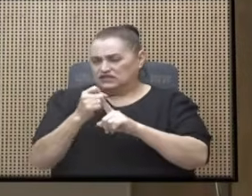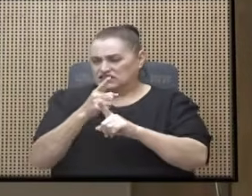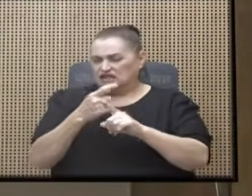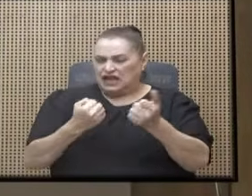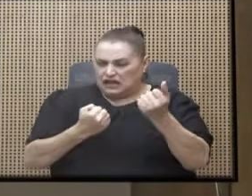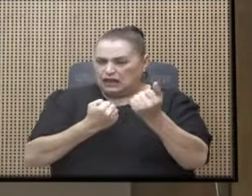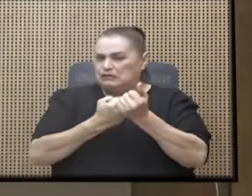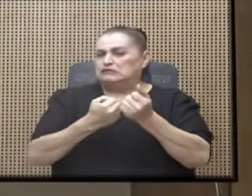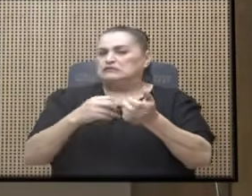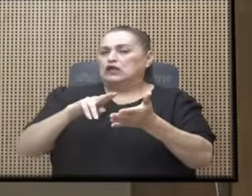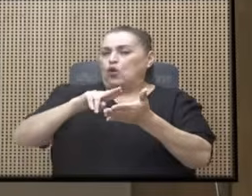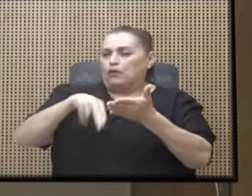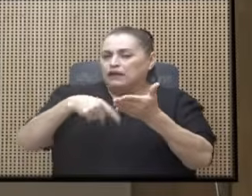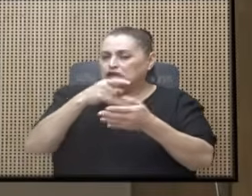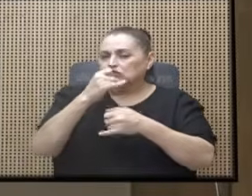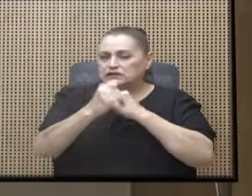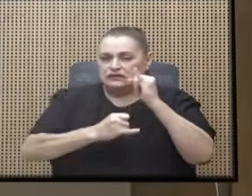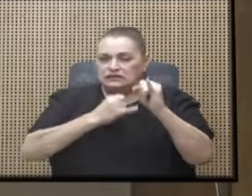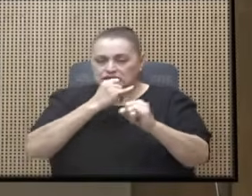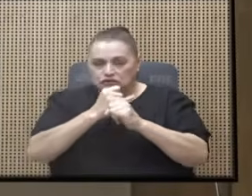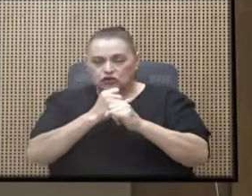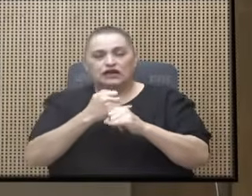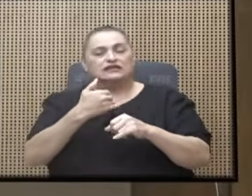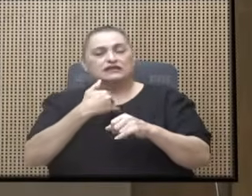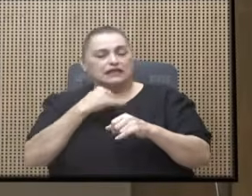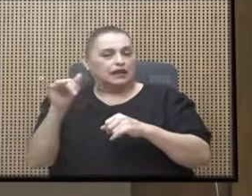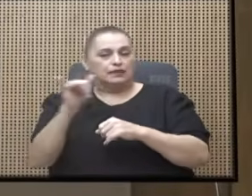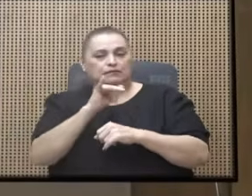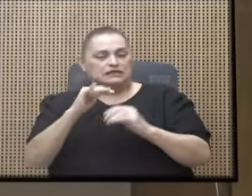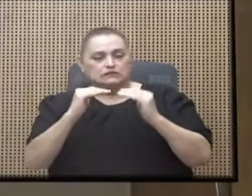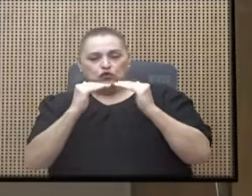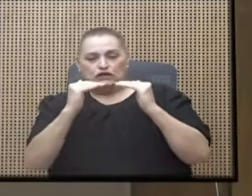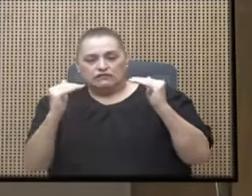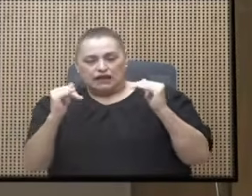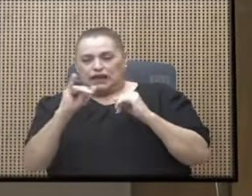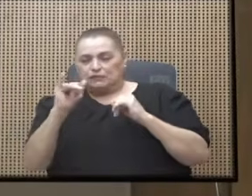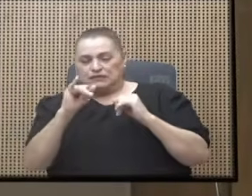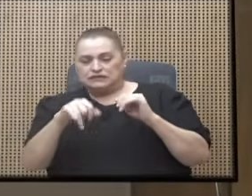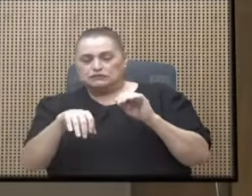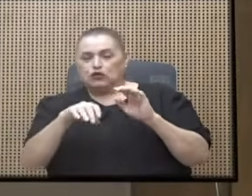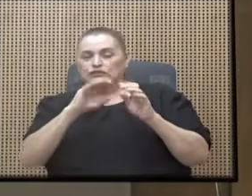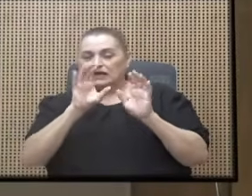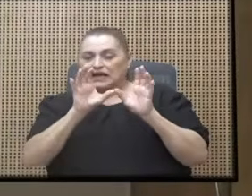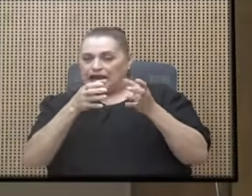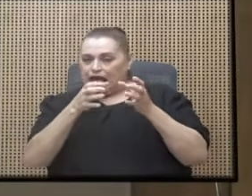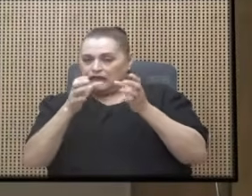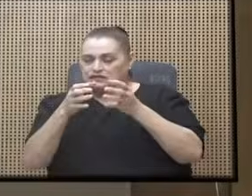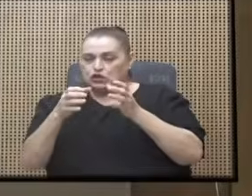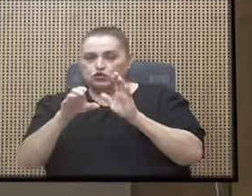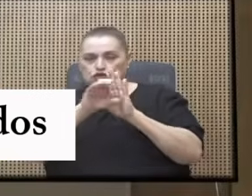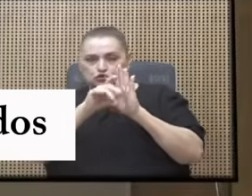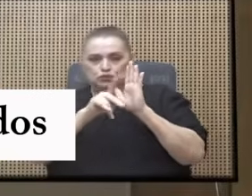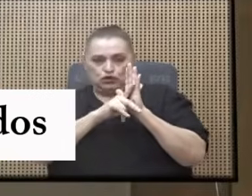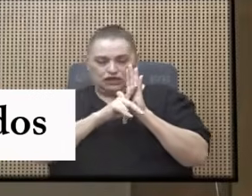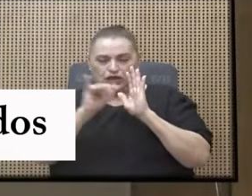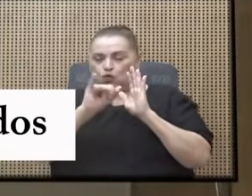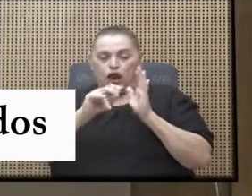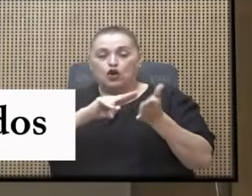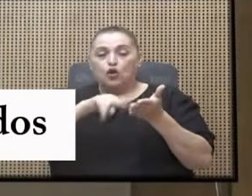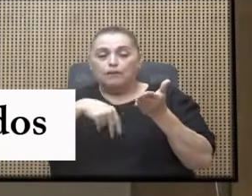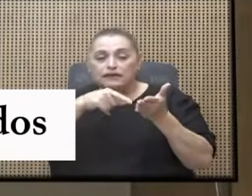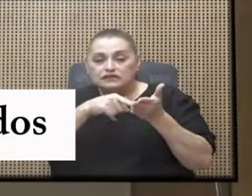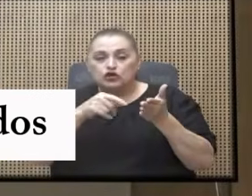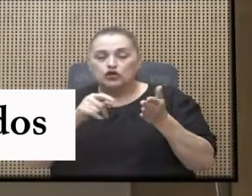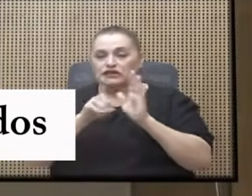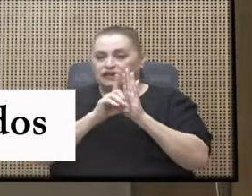convenios internacionales que tienen el mismo nivel y el mismo rango que la Constitución política, como la Convención de Derechos del Niño y de la